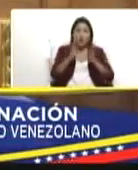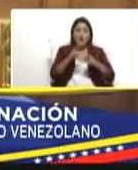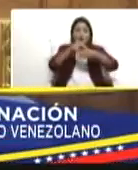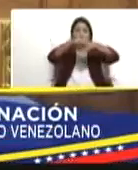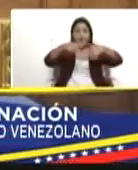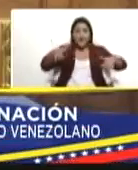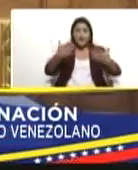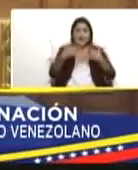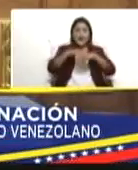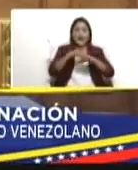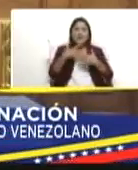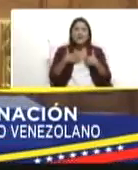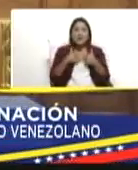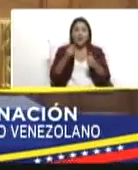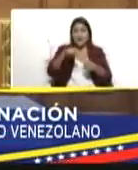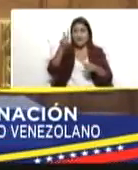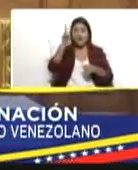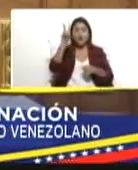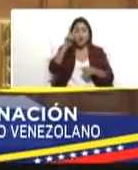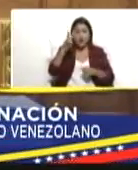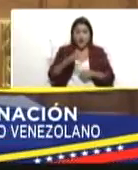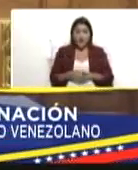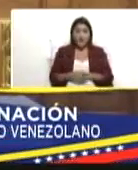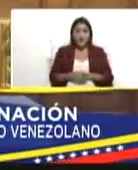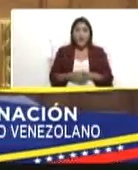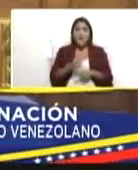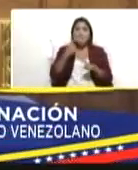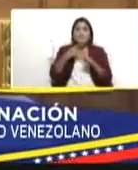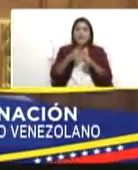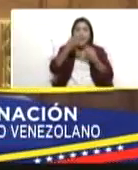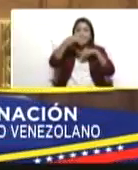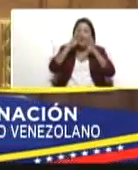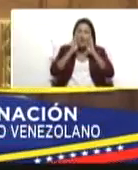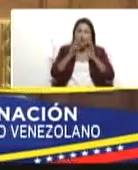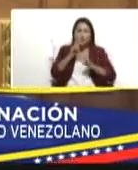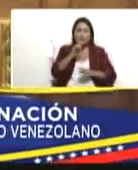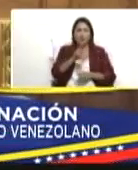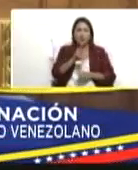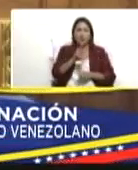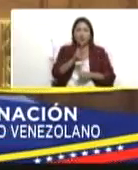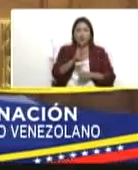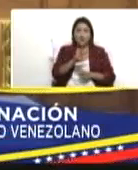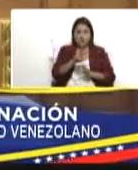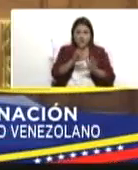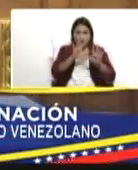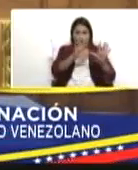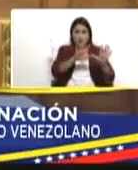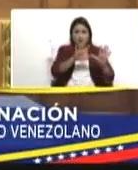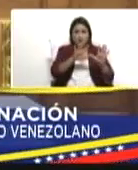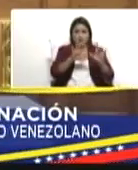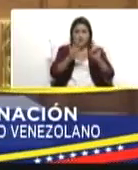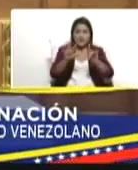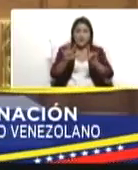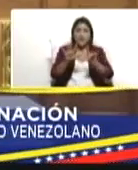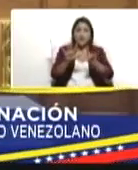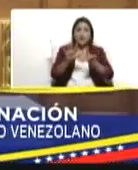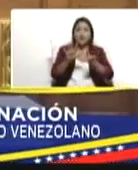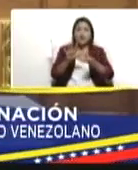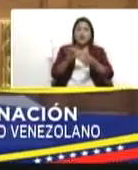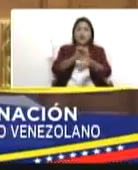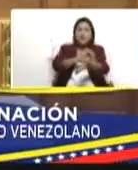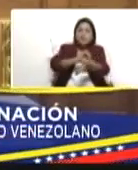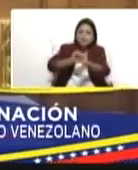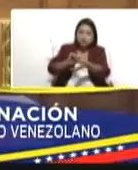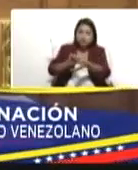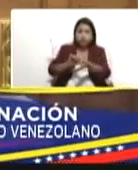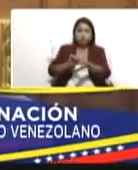de salud en Venezuela Se realizaron 2 16,000 intervenciones